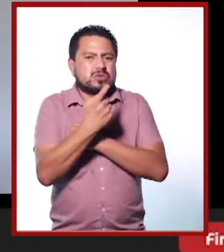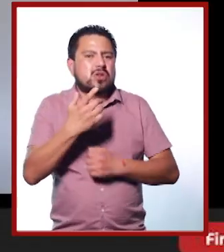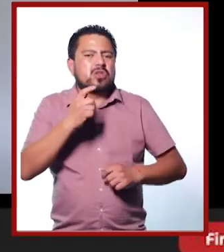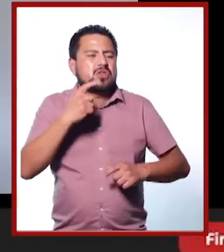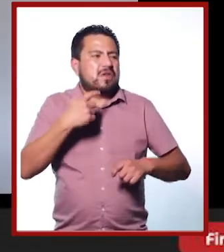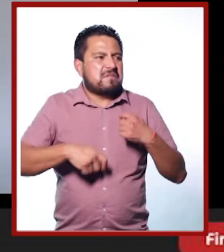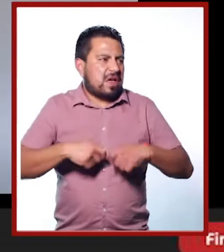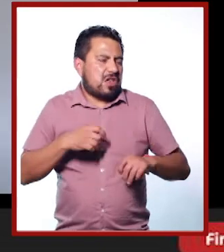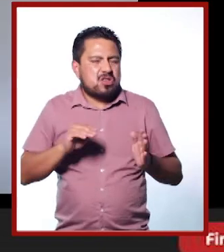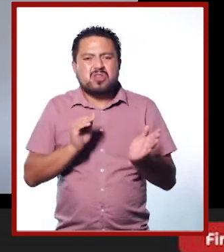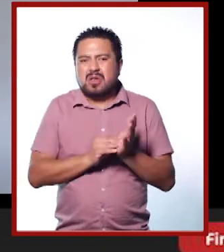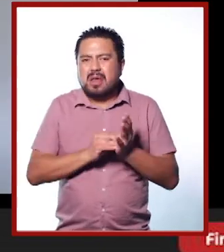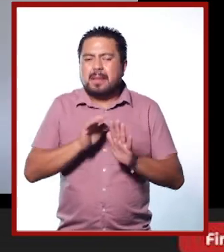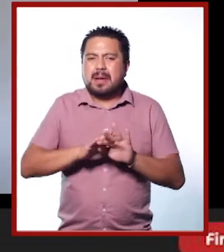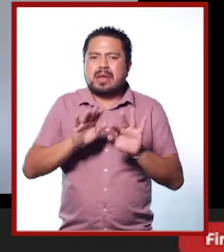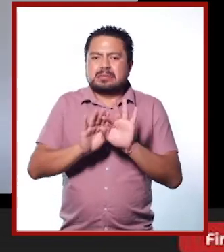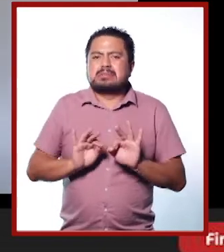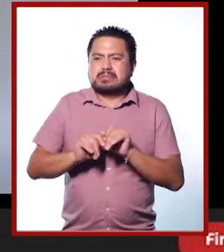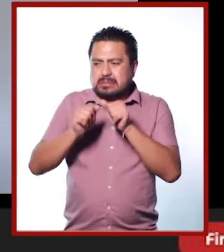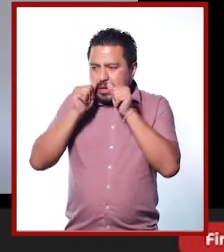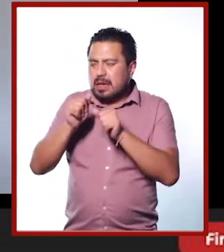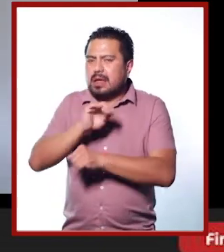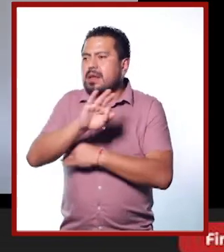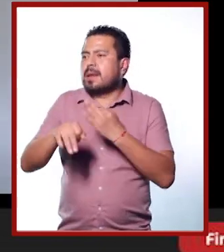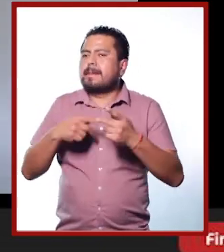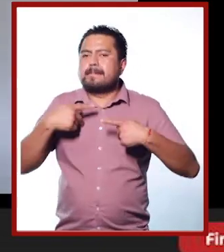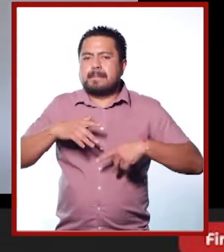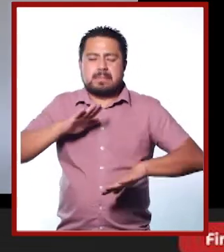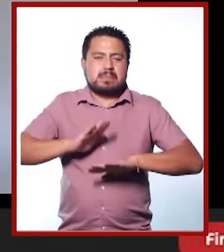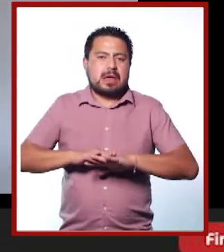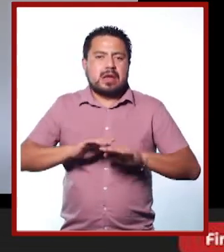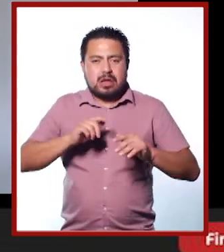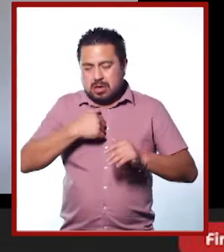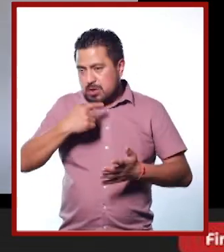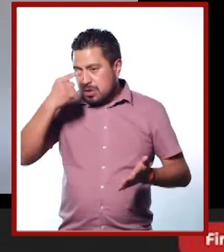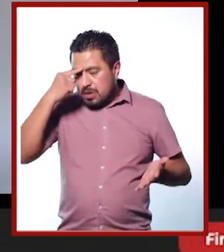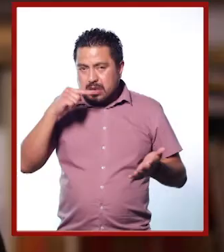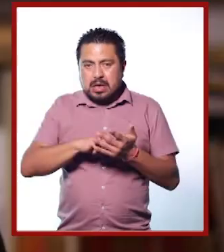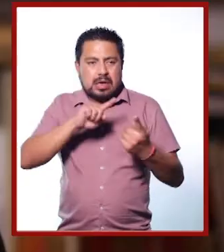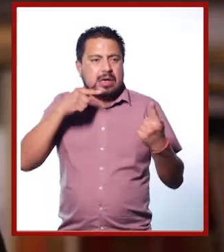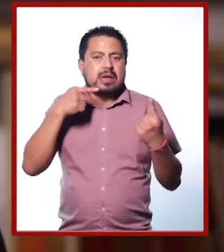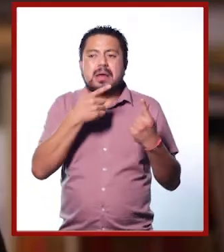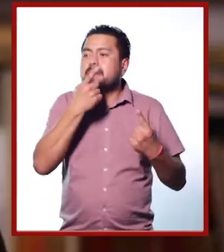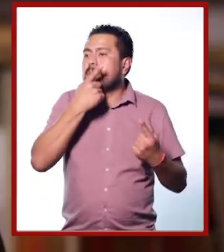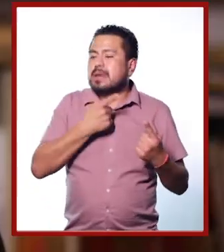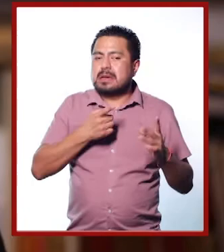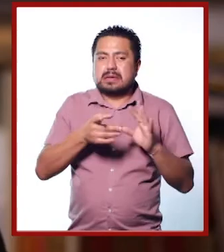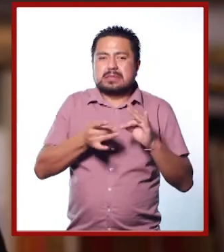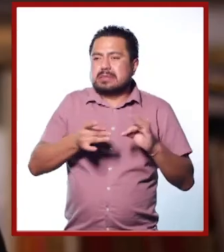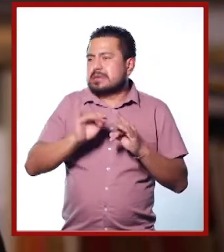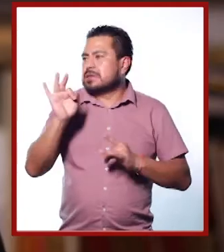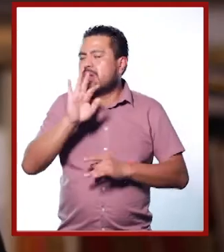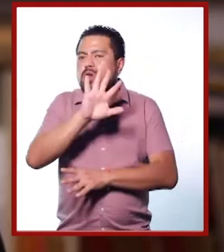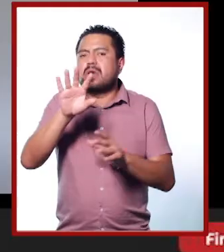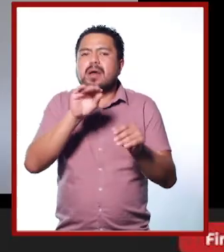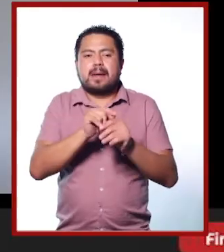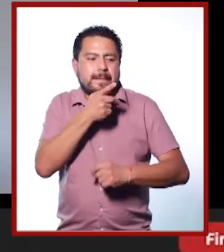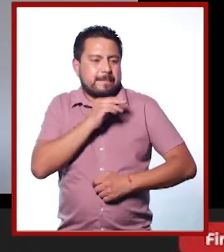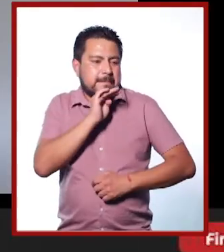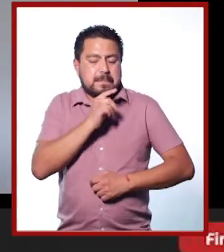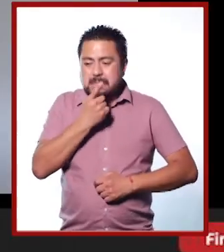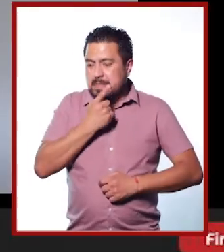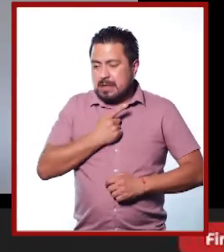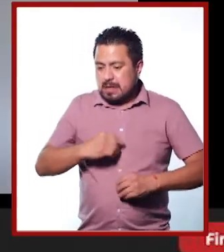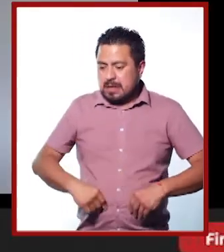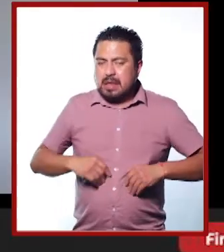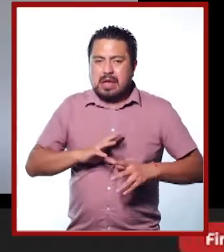todavía es muy frágil, le doy demasiada importancia a lo que dicen los demás y poca a lo que creo yo o lo que me han dicho a lo mejor toda la vida mis padres que